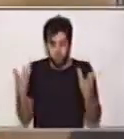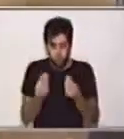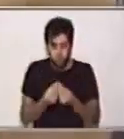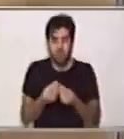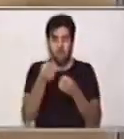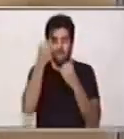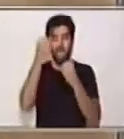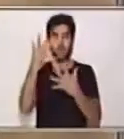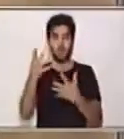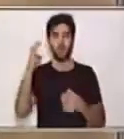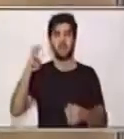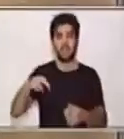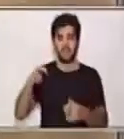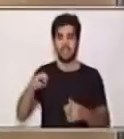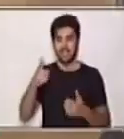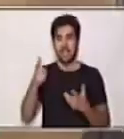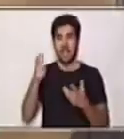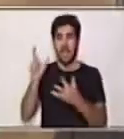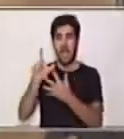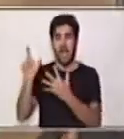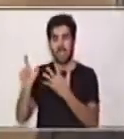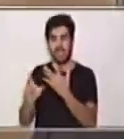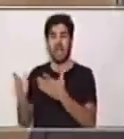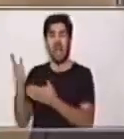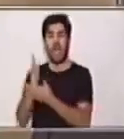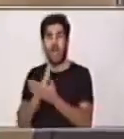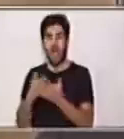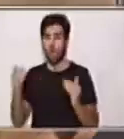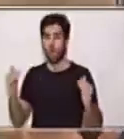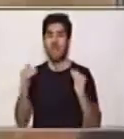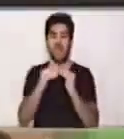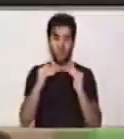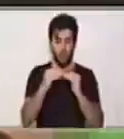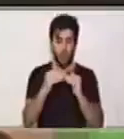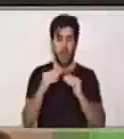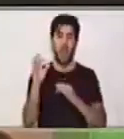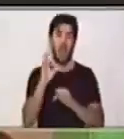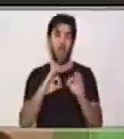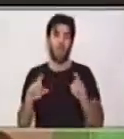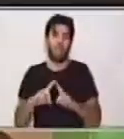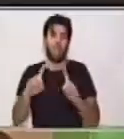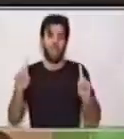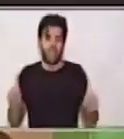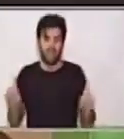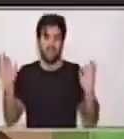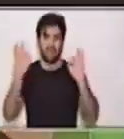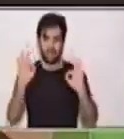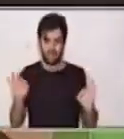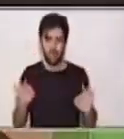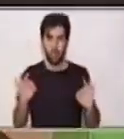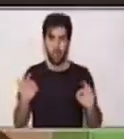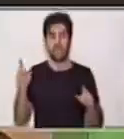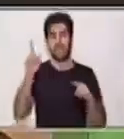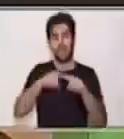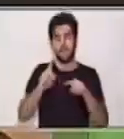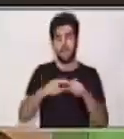aquellos datos que tienen una característica en común y que pertenecen a una